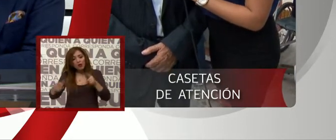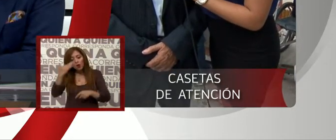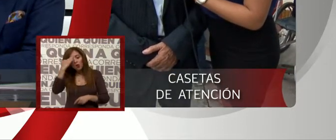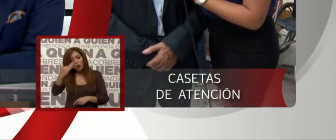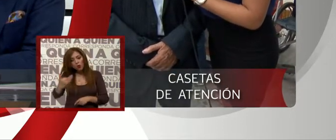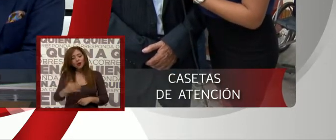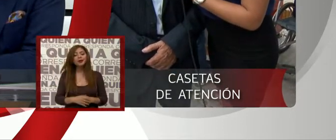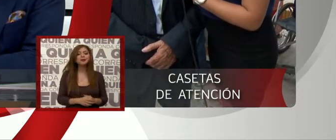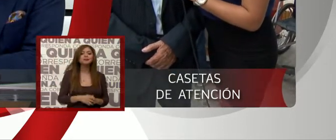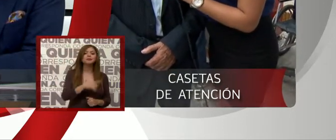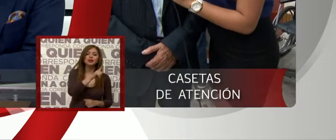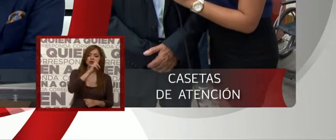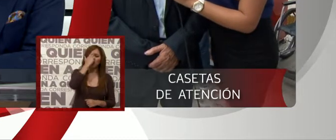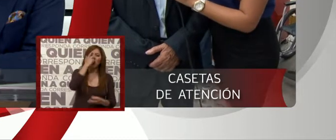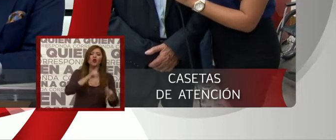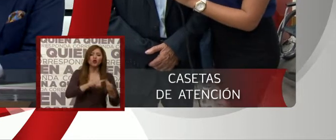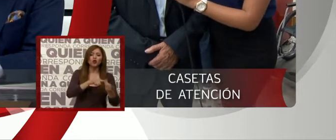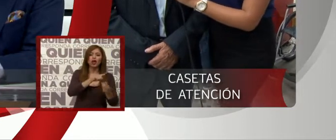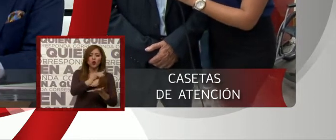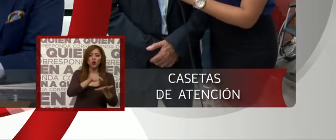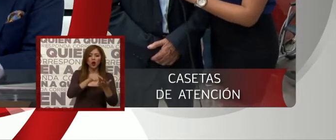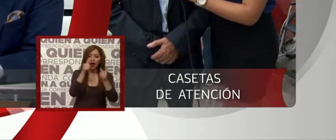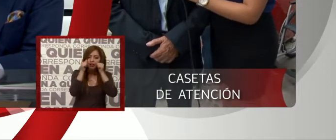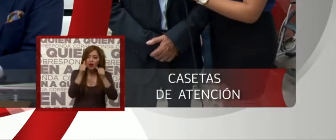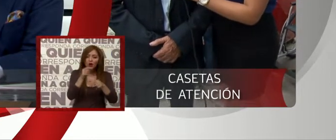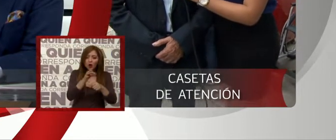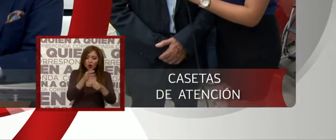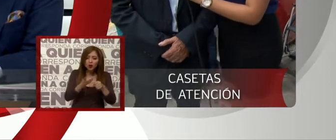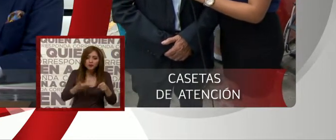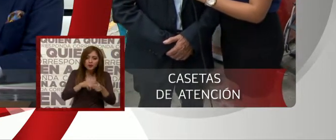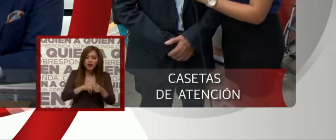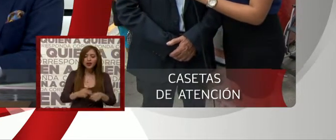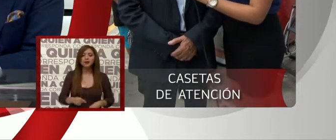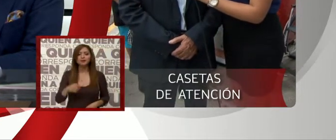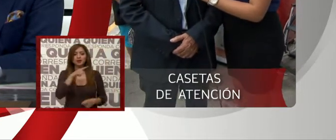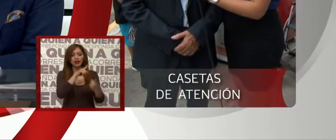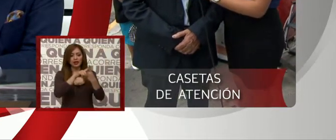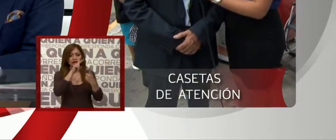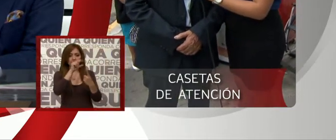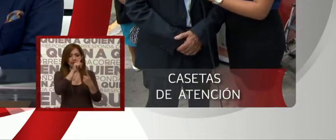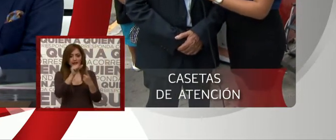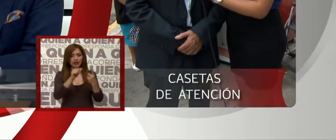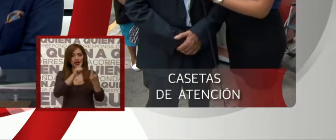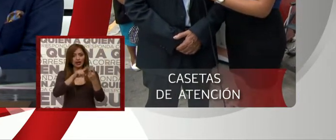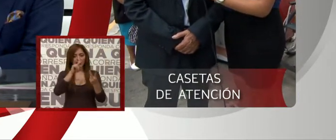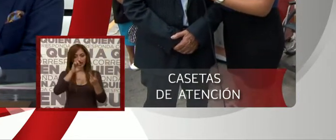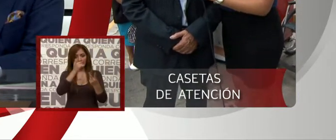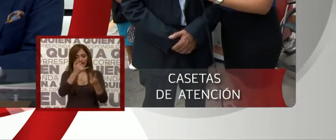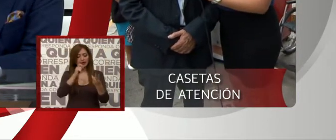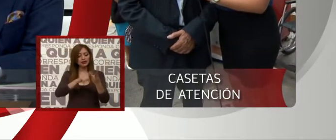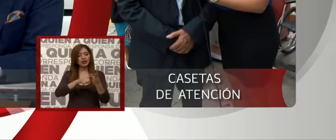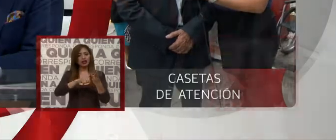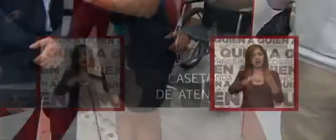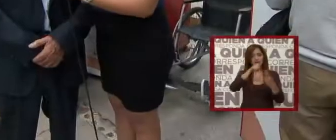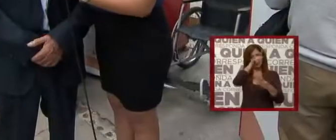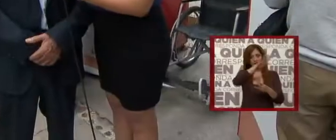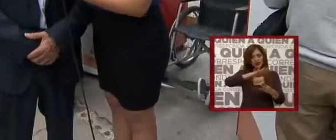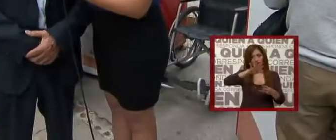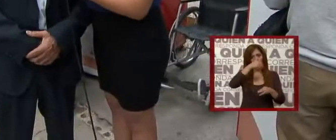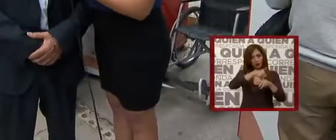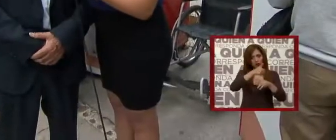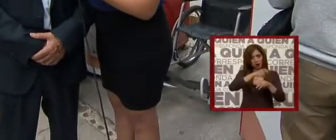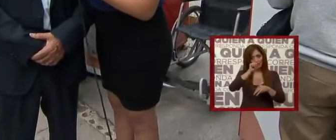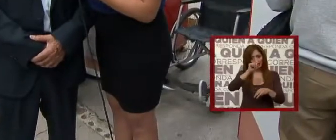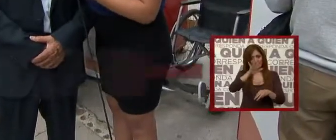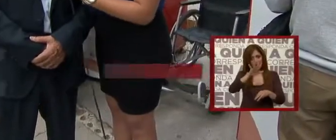con estaba los haciendo? ¿Dónde era atendido, señor? En La Raza, en Los Reyes y en la clínica 25 de Zaragoza.